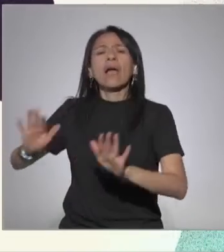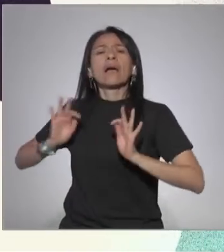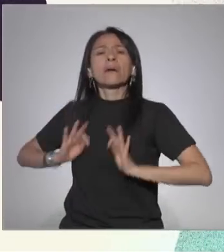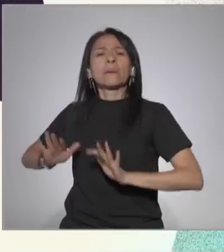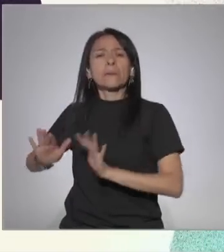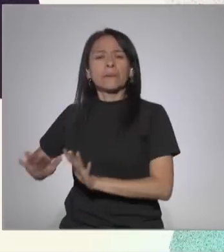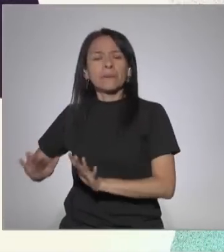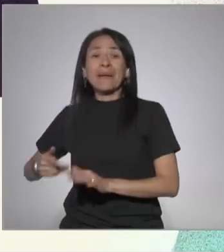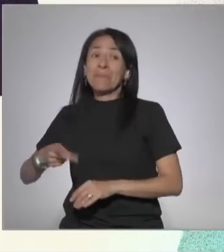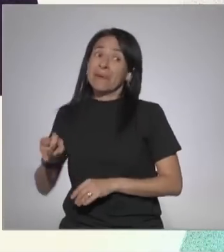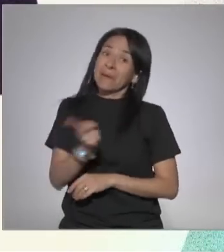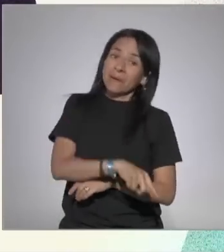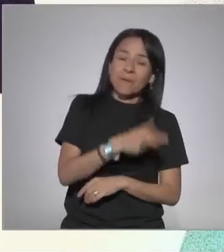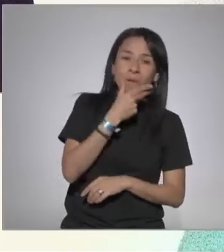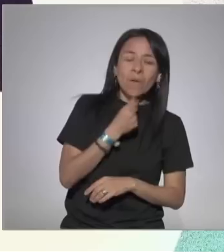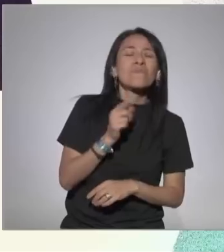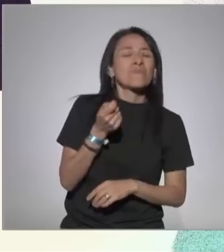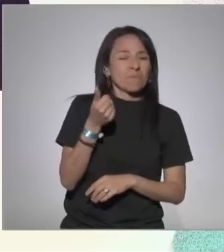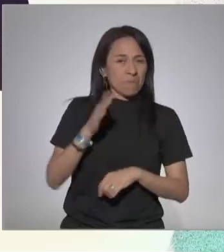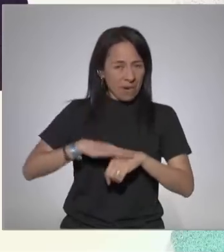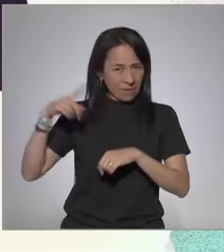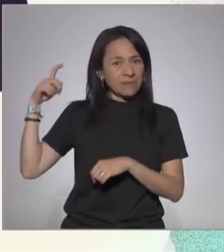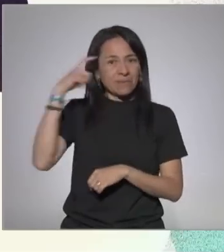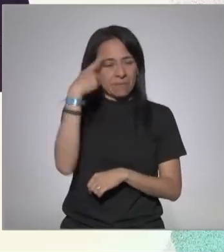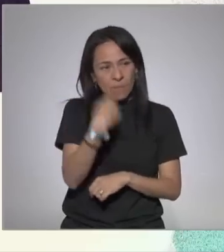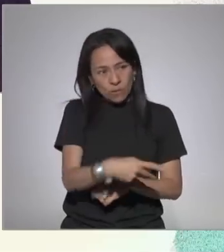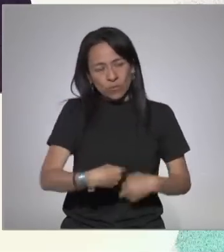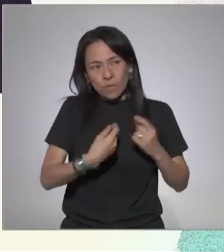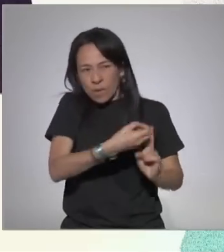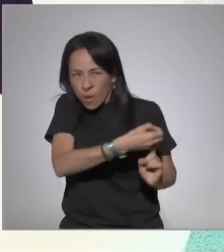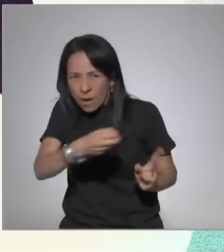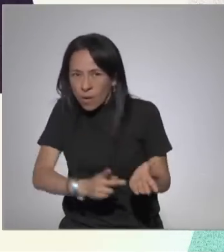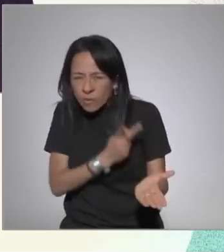tienen más dificultades para reorganizar su vida.